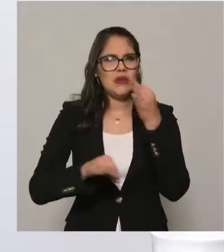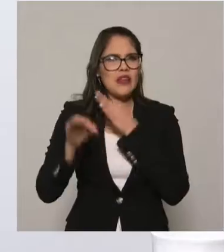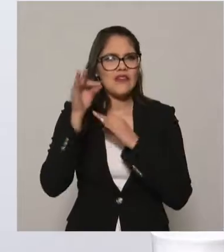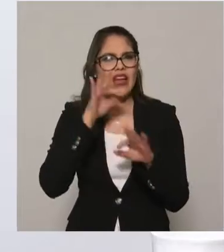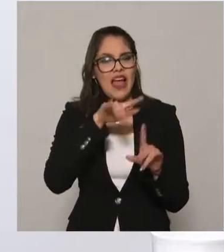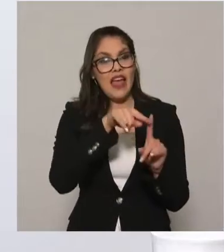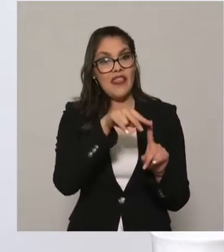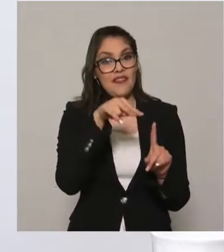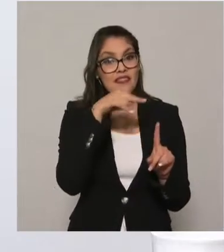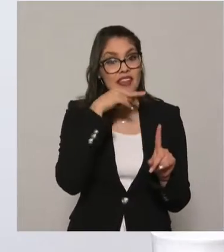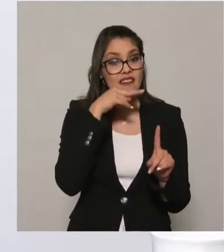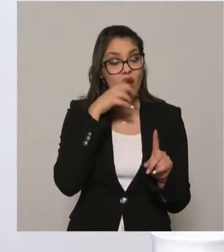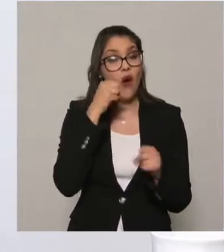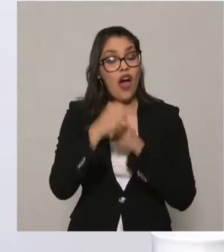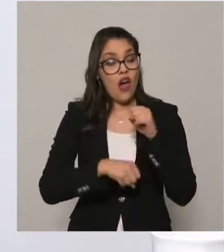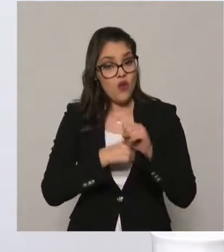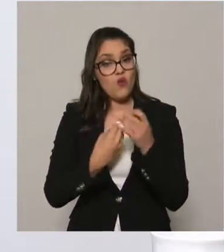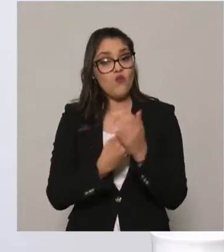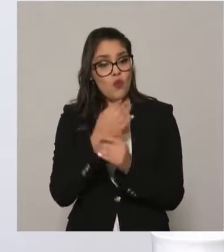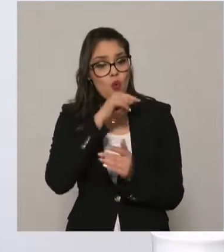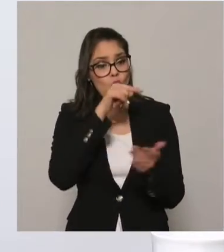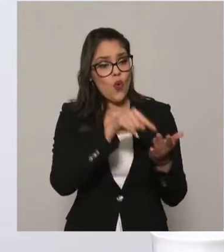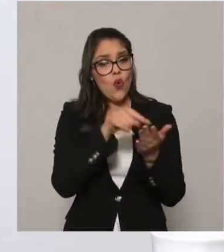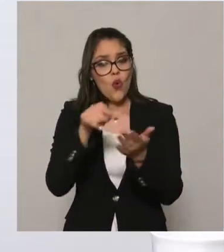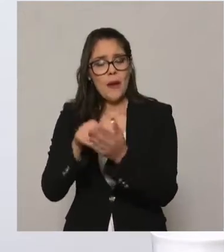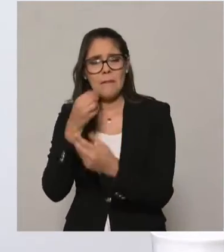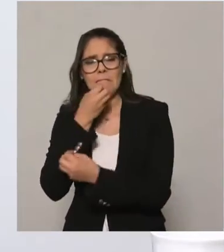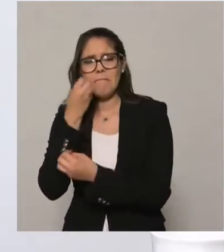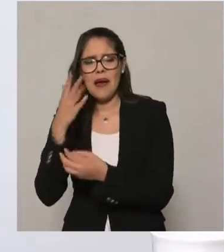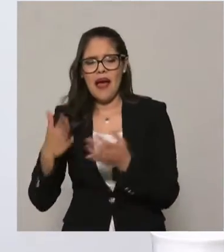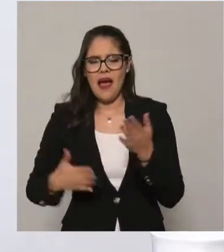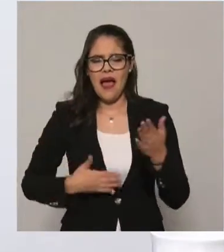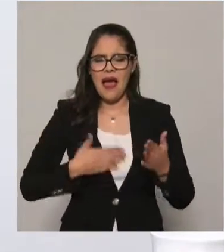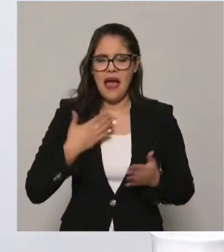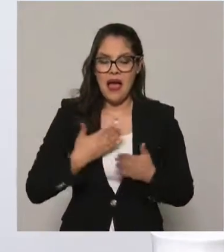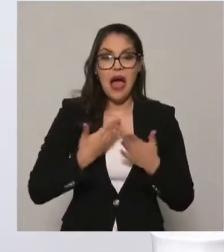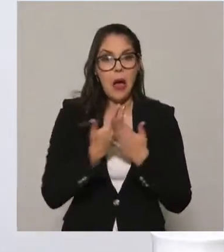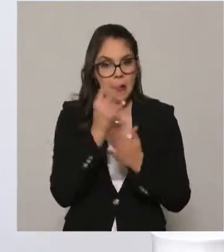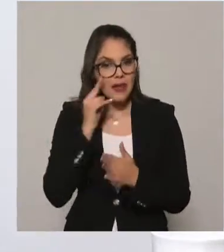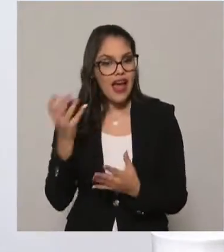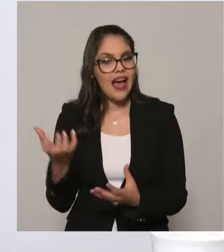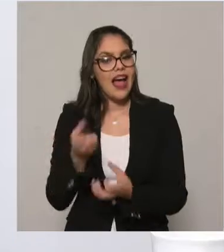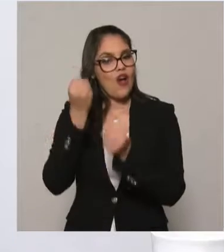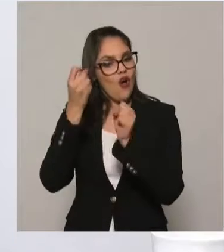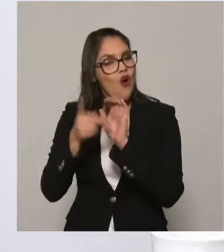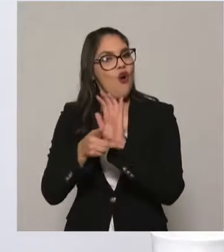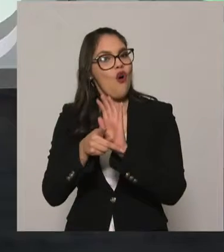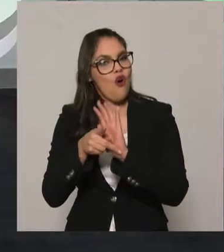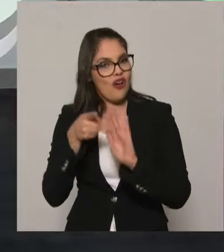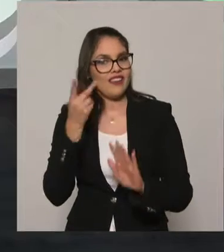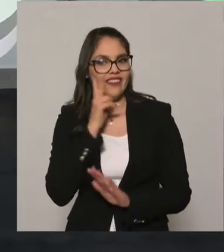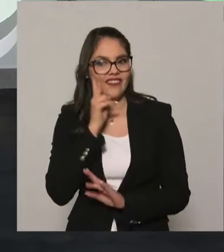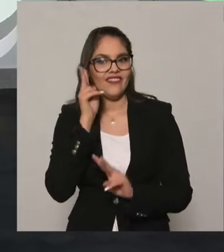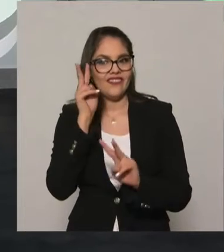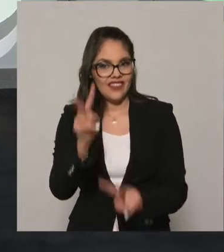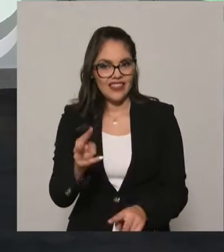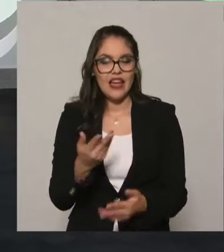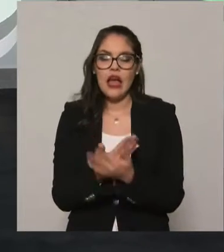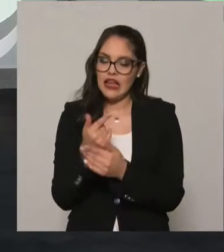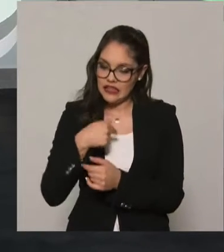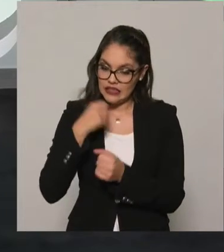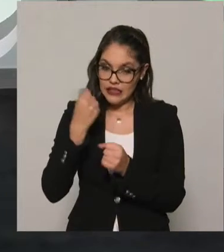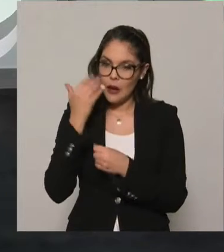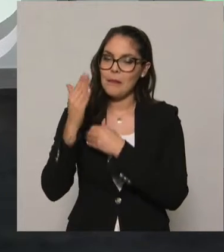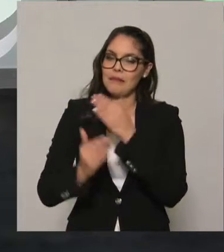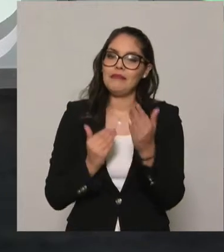algunas Navidades como Años Nuevos a estos centros nocturnos emblemáticos, y qué bueno que están recuperándose. Así y por es. supuesto vamos a estar ahí el